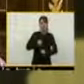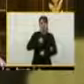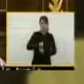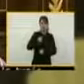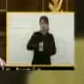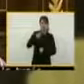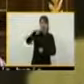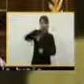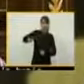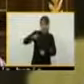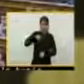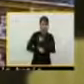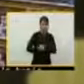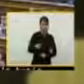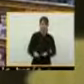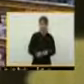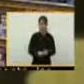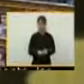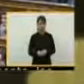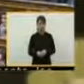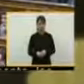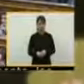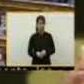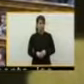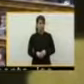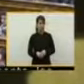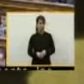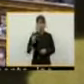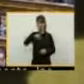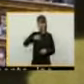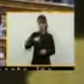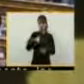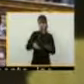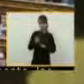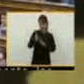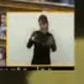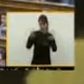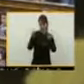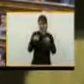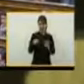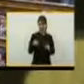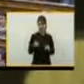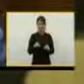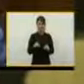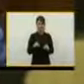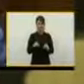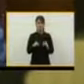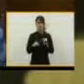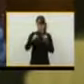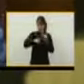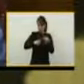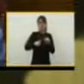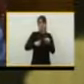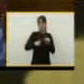asistindo, efectivamente, a unha sorte de mercado, neste caso político. Pois ben, nese mercado eu teño gravadas durante